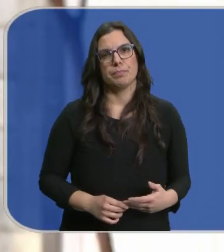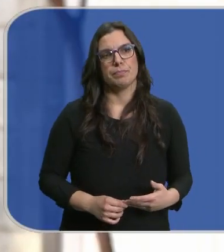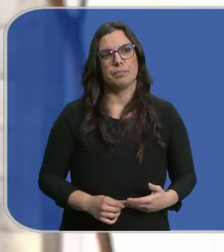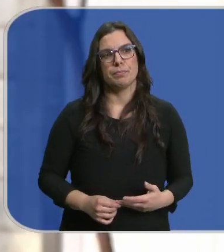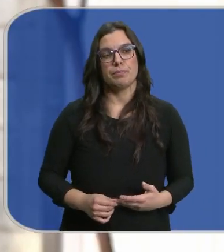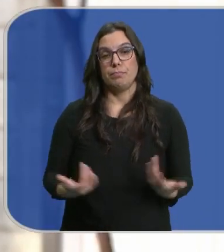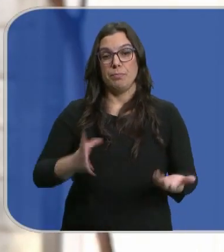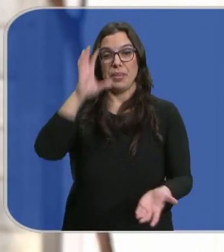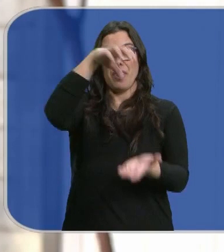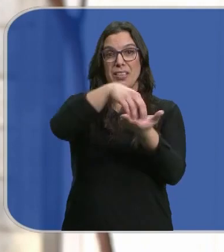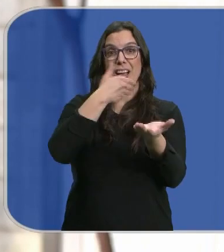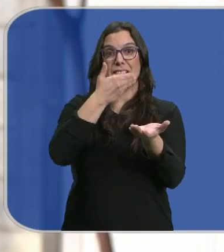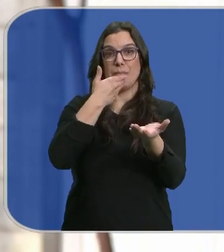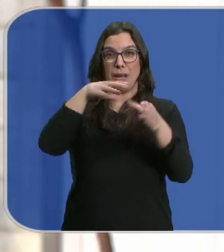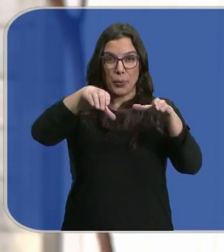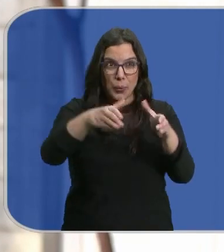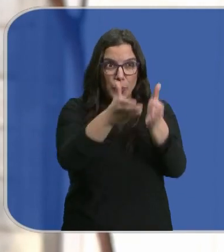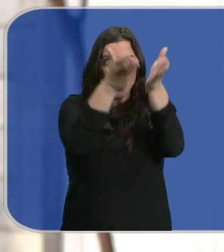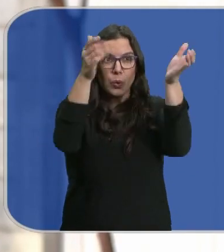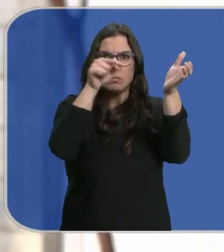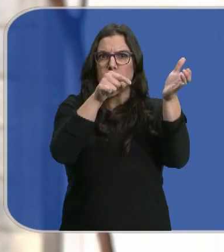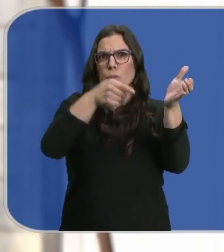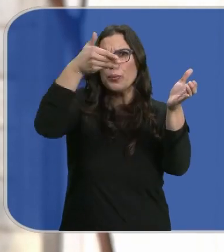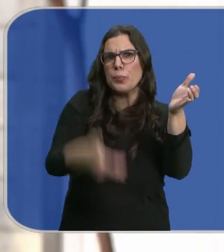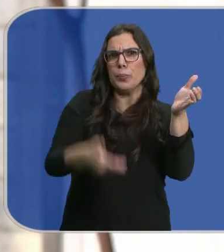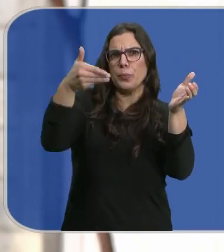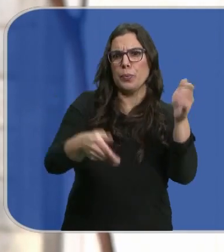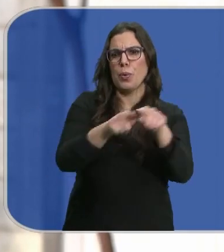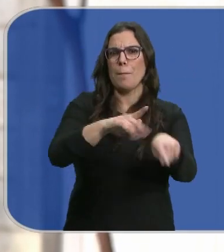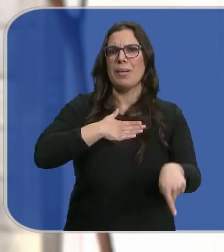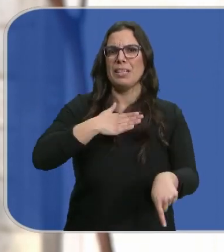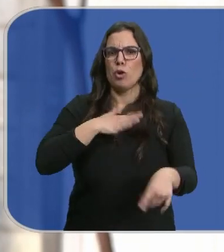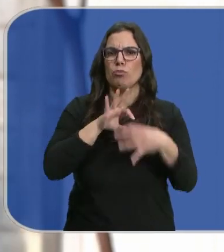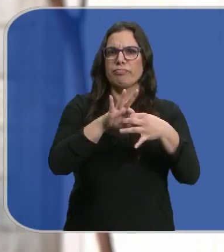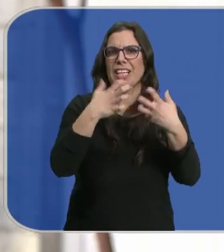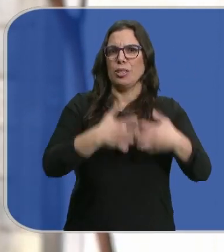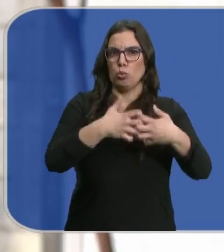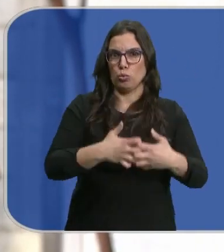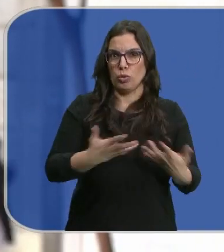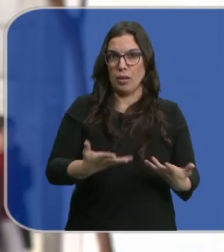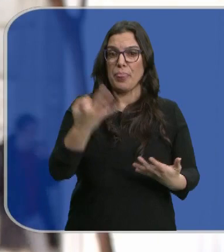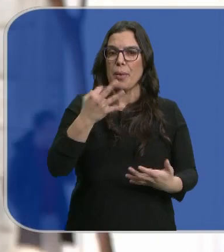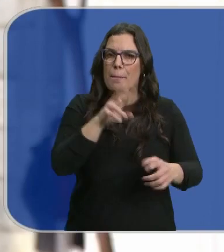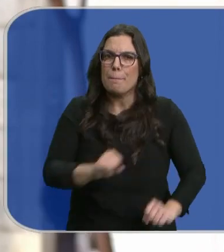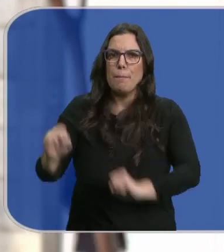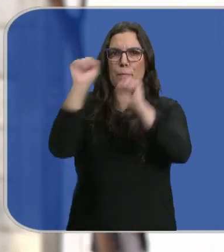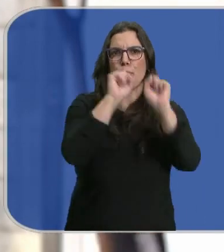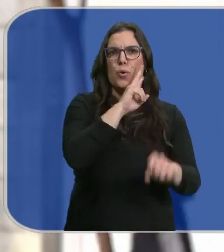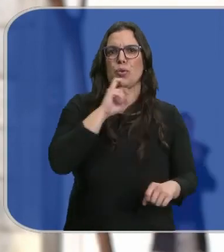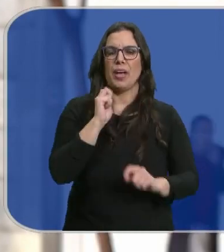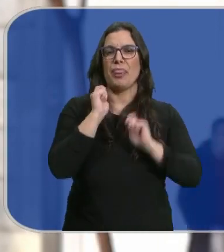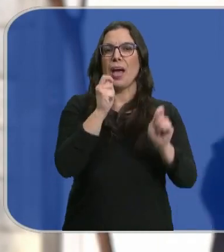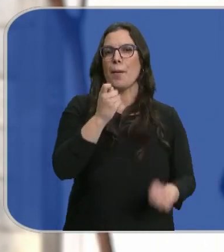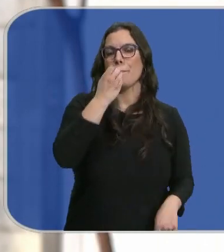Estas grandes centrales térmicas tienen una relevancia importante como patrimonio industrial y deberían ser protegidos,